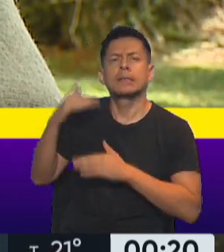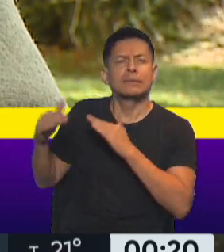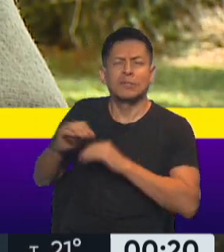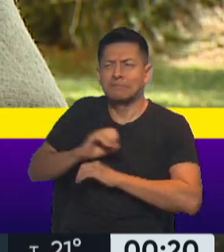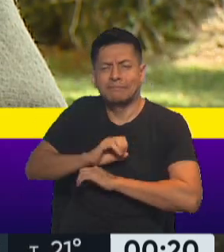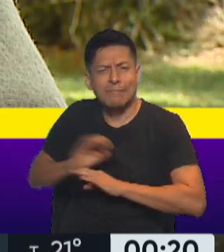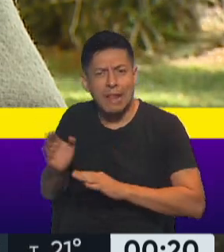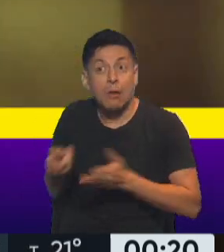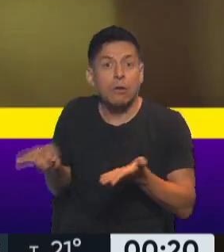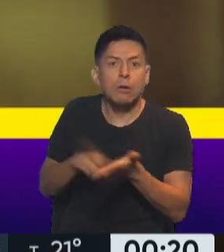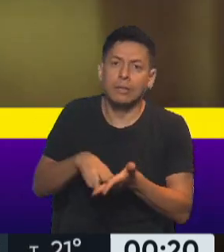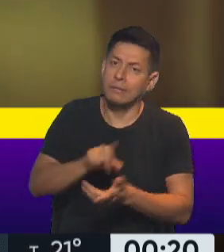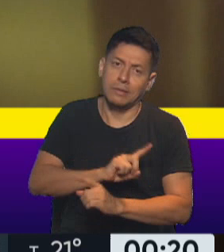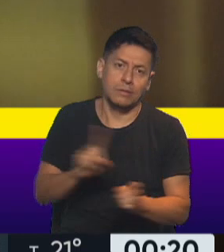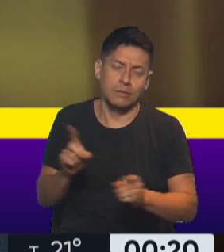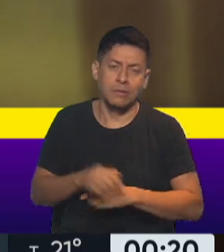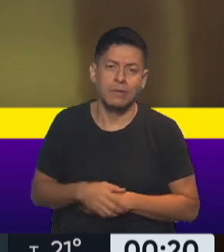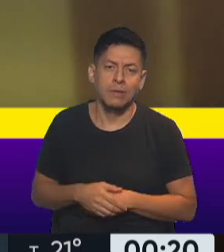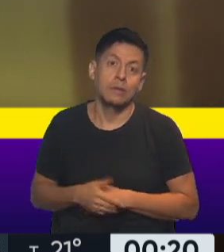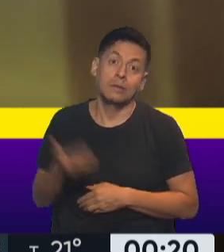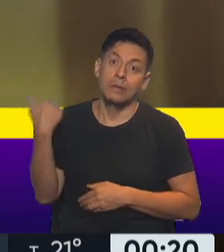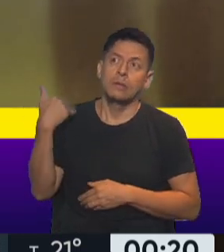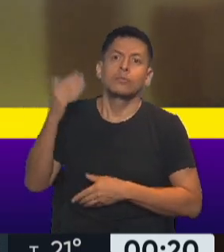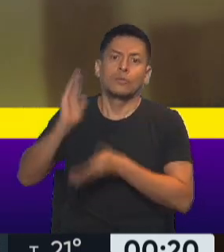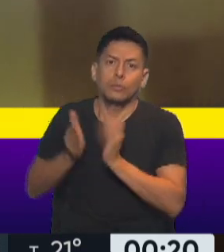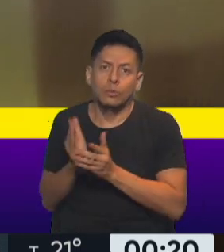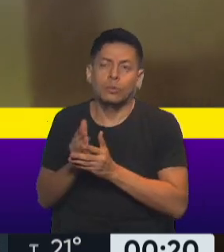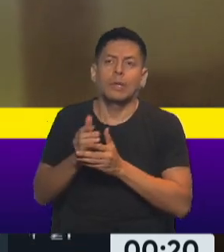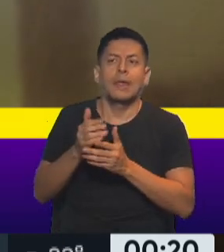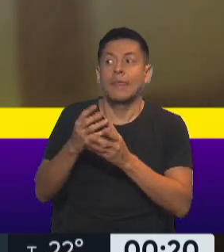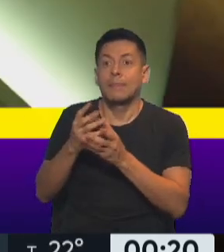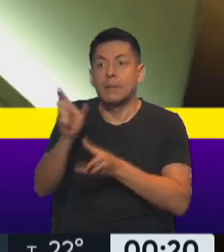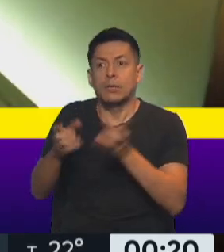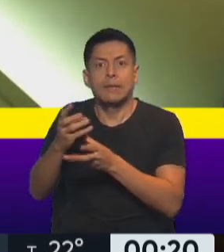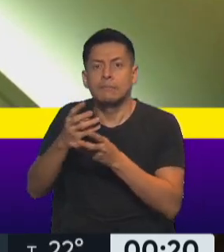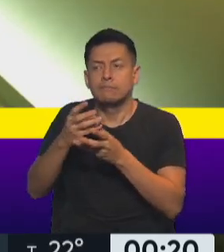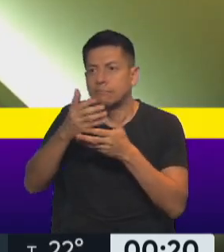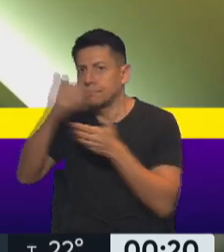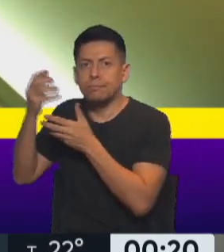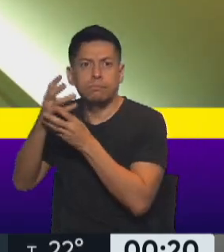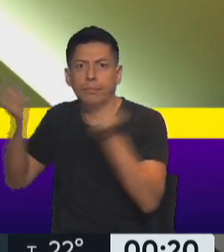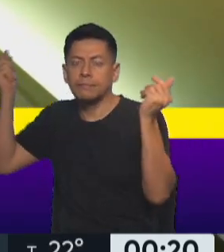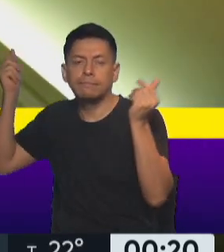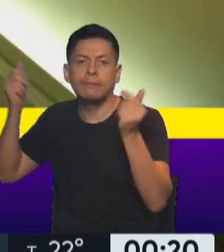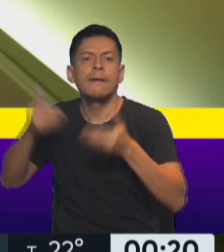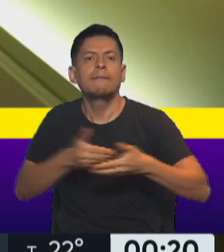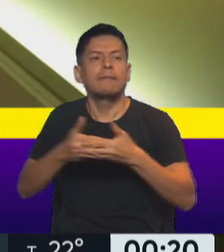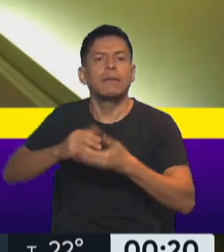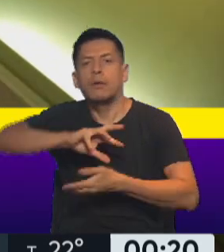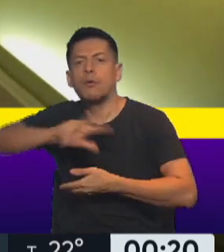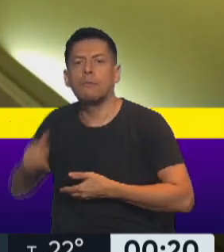como ocurrieron, de lo que fue tortura, desaparición, apropiación de bebés,